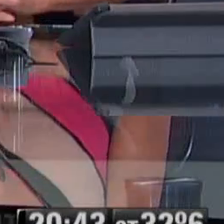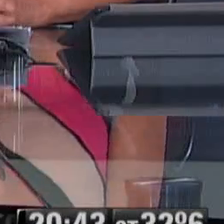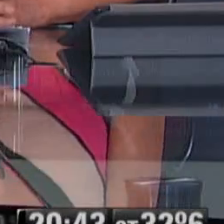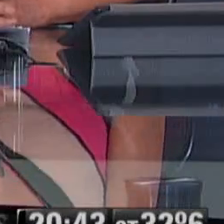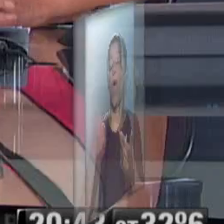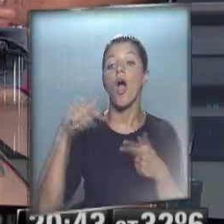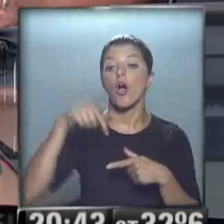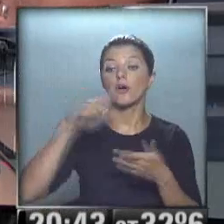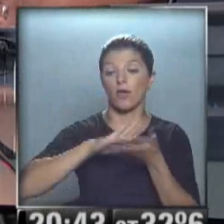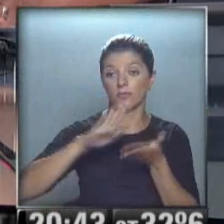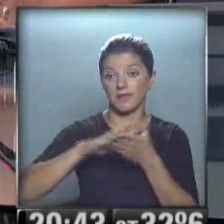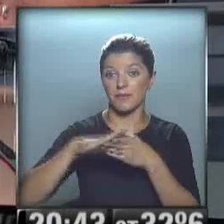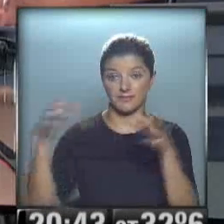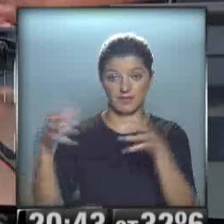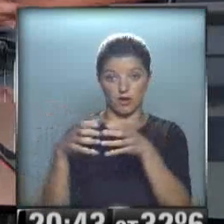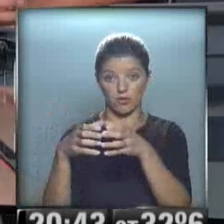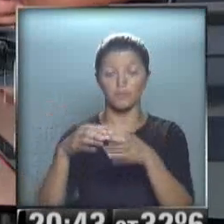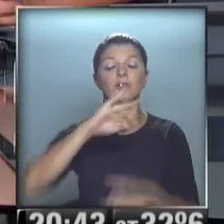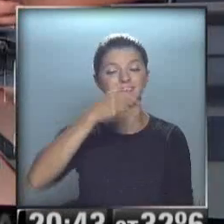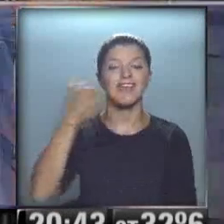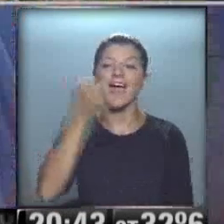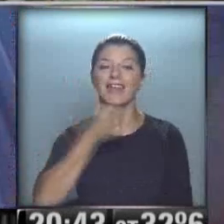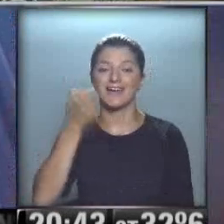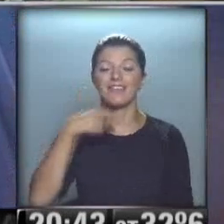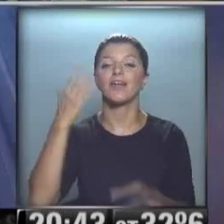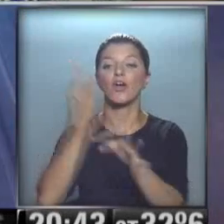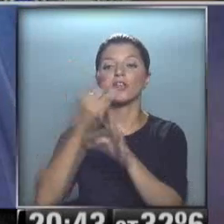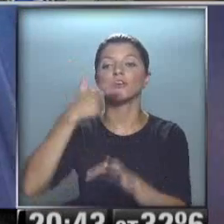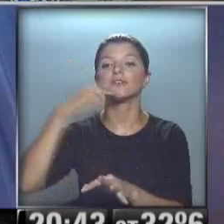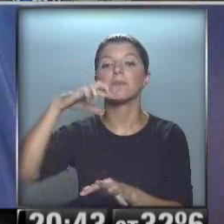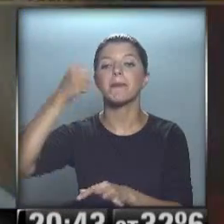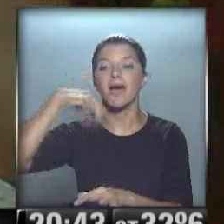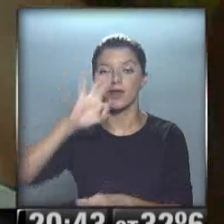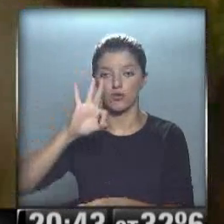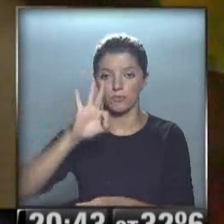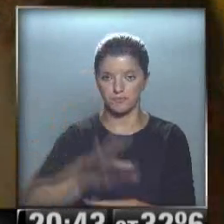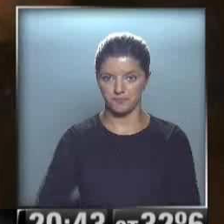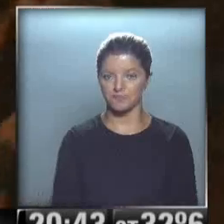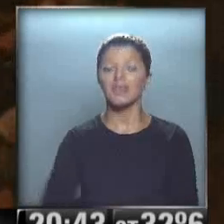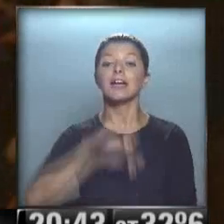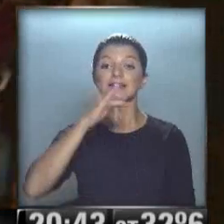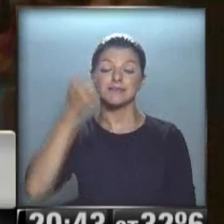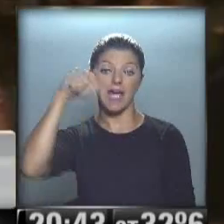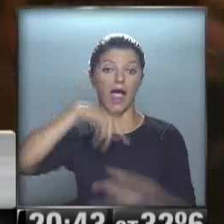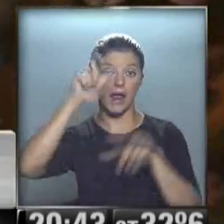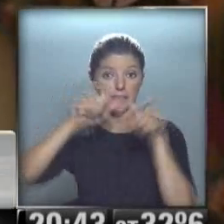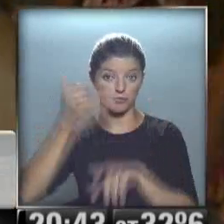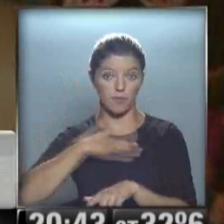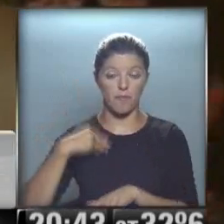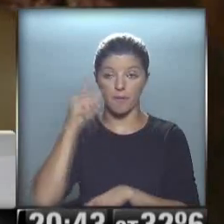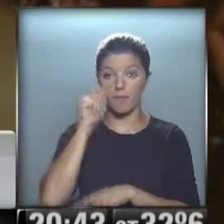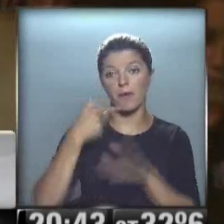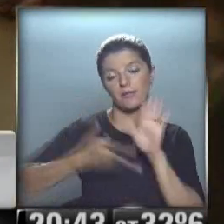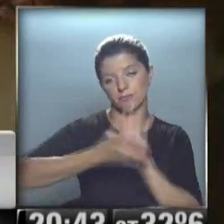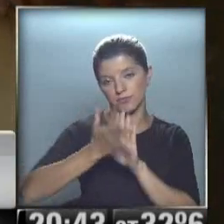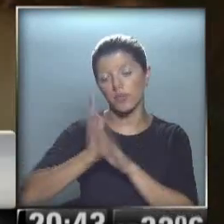Volvemos ahora al móvil, ¿no es cierto? Claro, Alejandra Corrales en el Guido Hispano. Alejandra. Así es, la mayor cantidad de los padres ya ha desconcentrado, pero